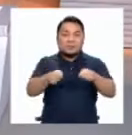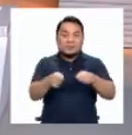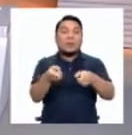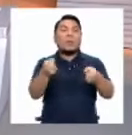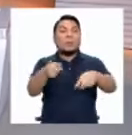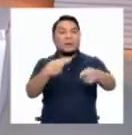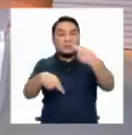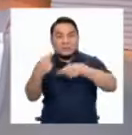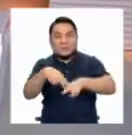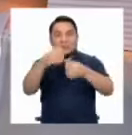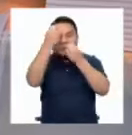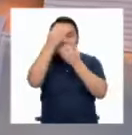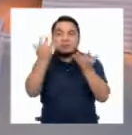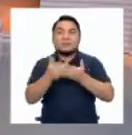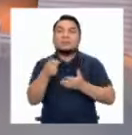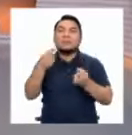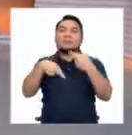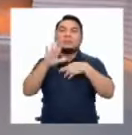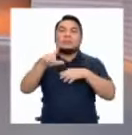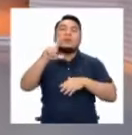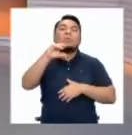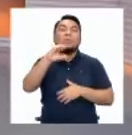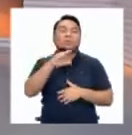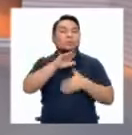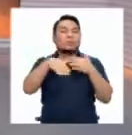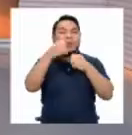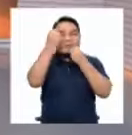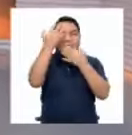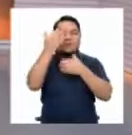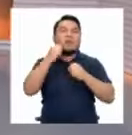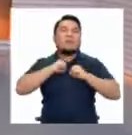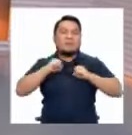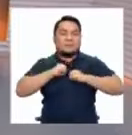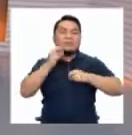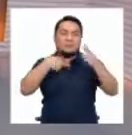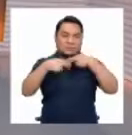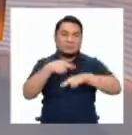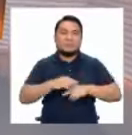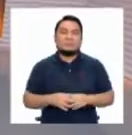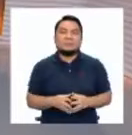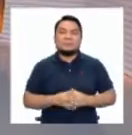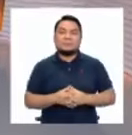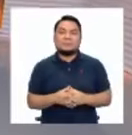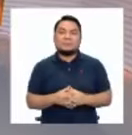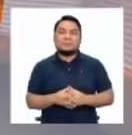cuando regresemos, información. Vamos a volver con Lucho Trizado y toda la información deportiva. Perdón. Volvemos. Volvemos.